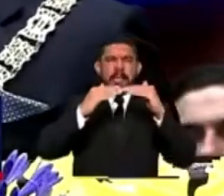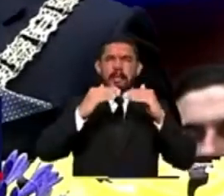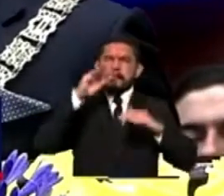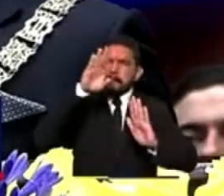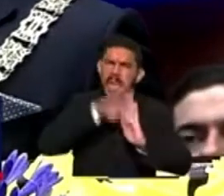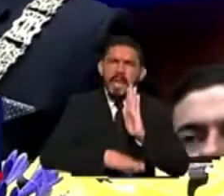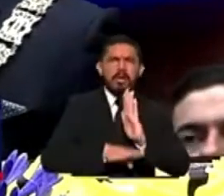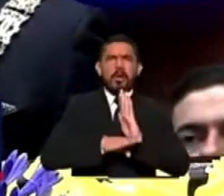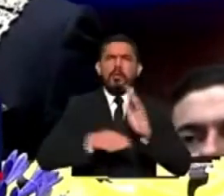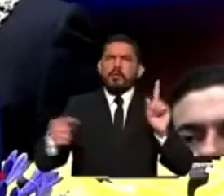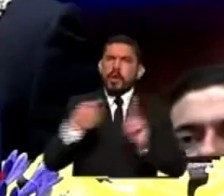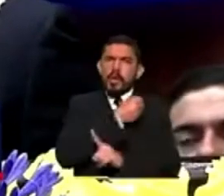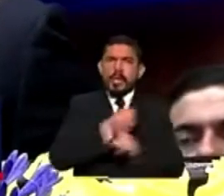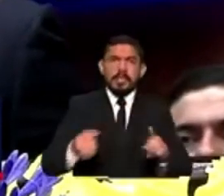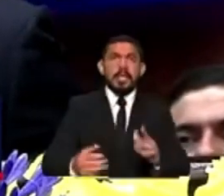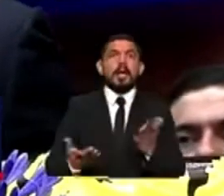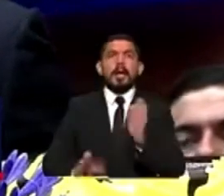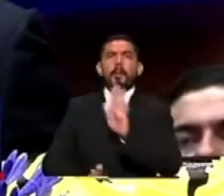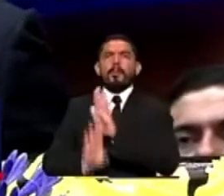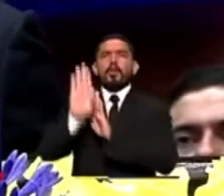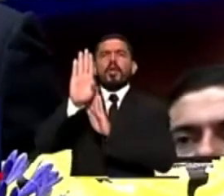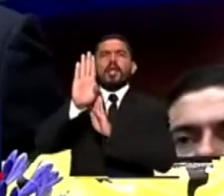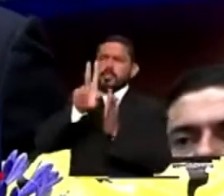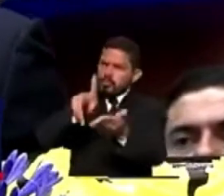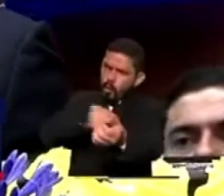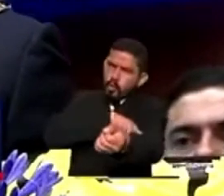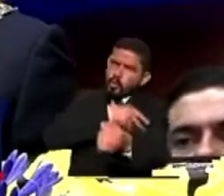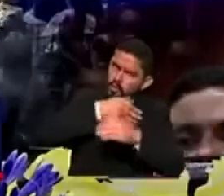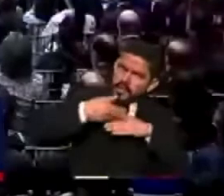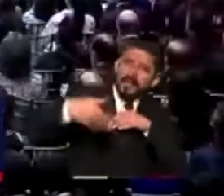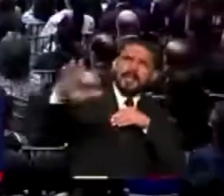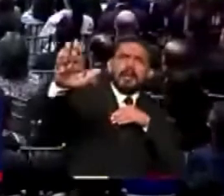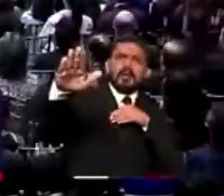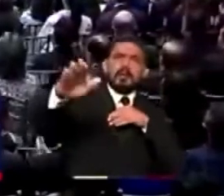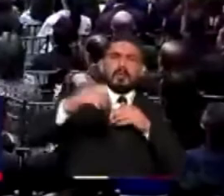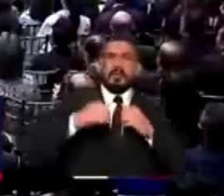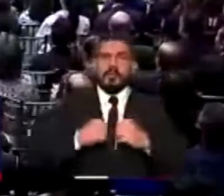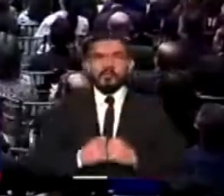volver del progreso una costumbre.